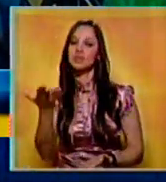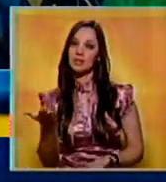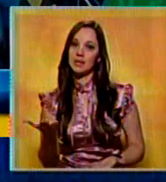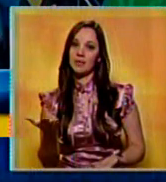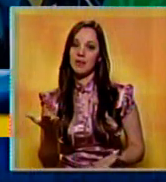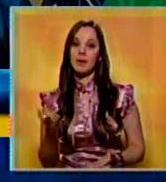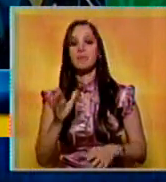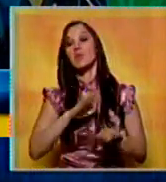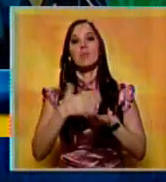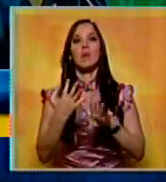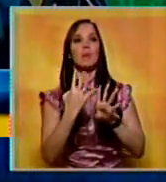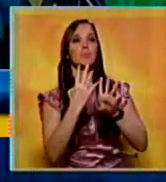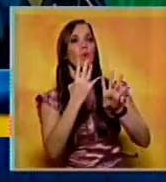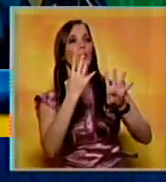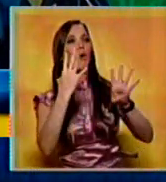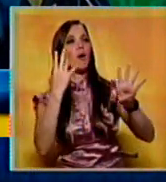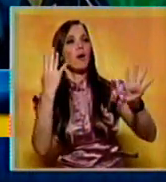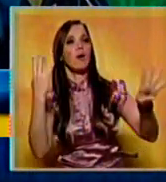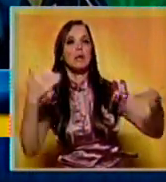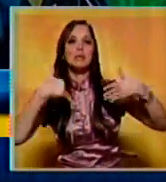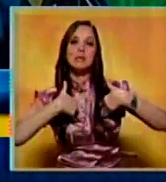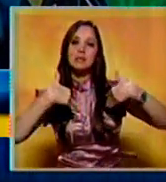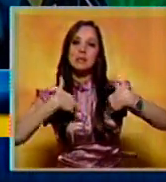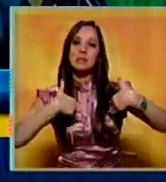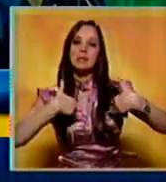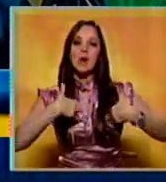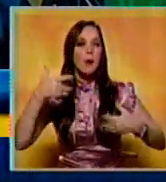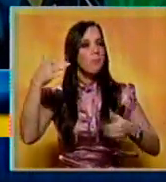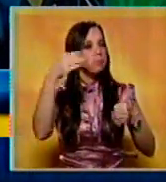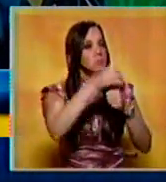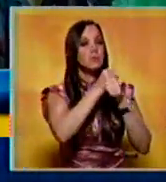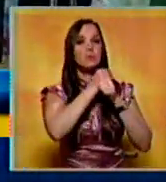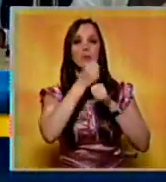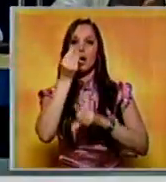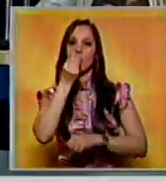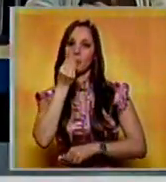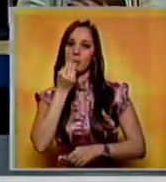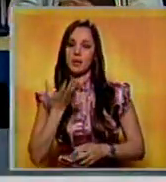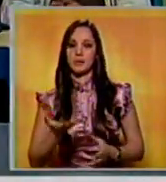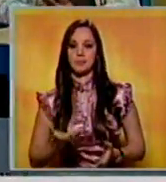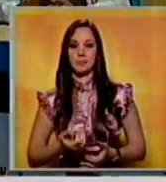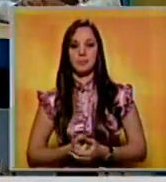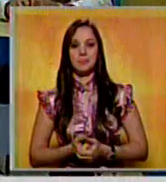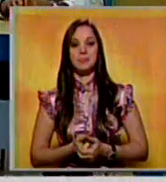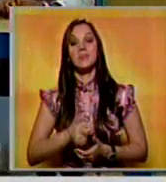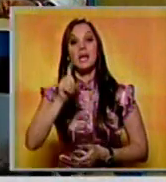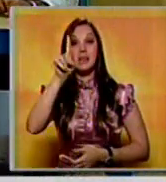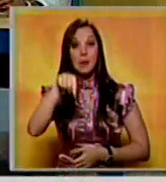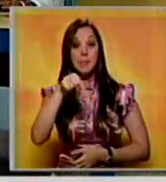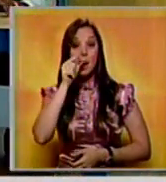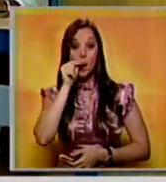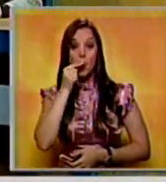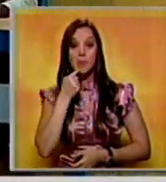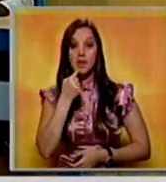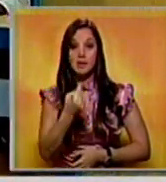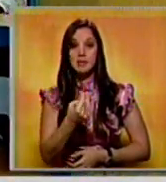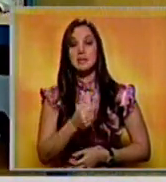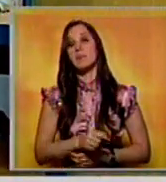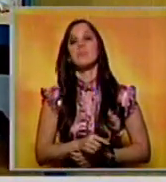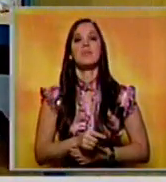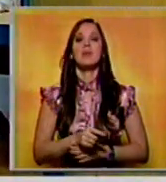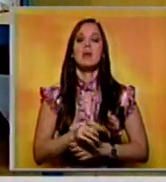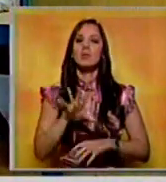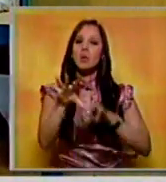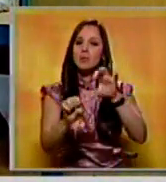enormes colas que tienen que sufrir el pueblo venezolano para conseguir comida. Roberto Enríquez también señaló que la política de